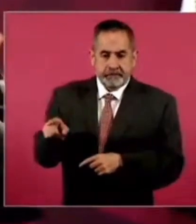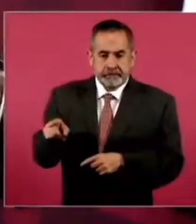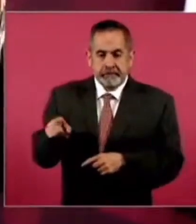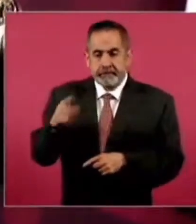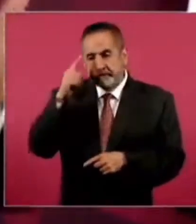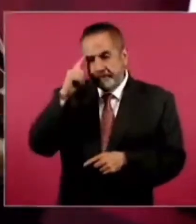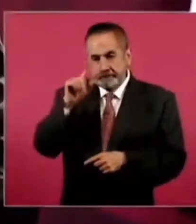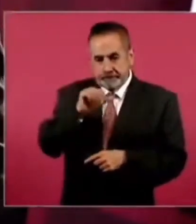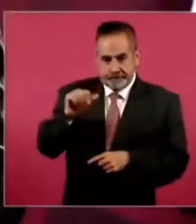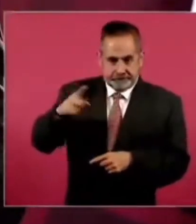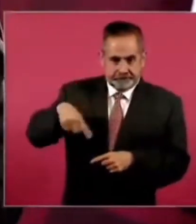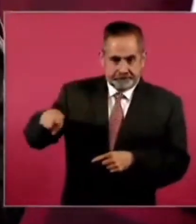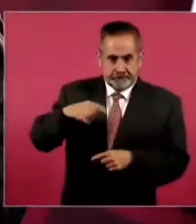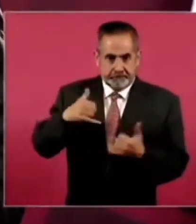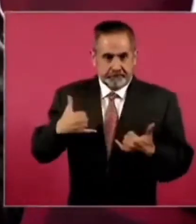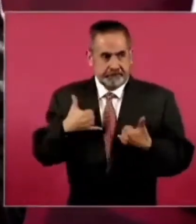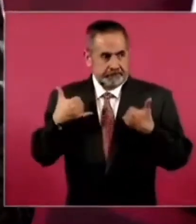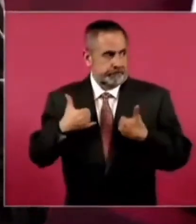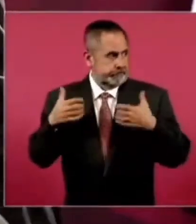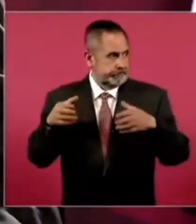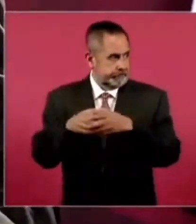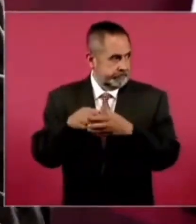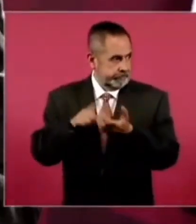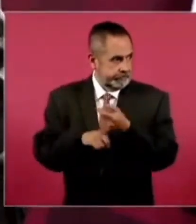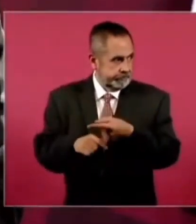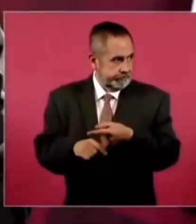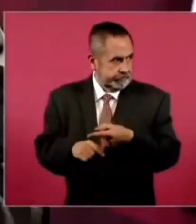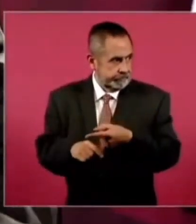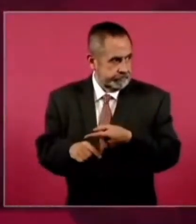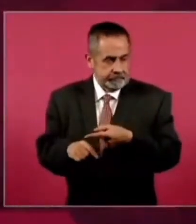para los jóvenes que deberían de